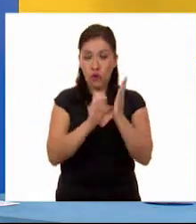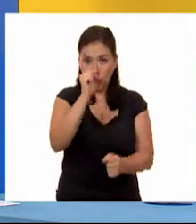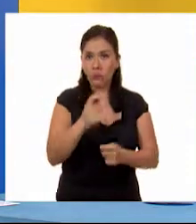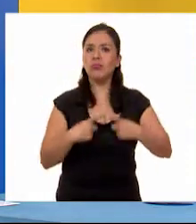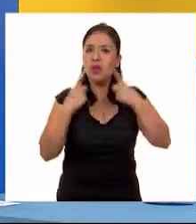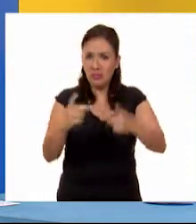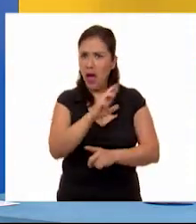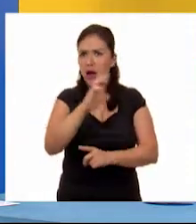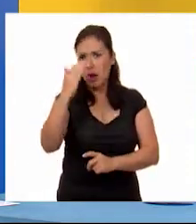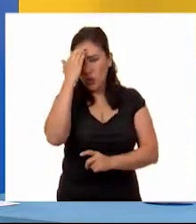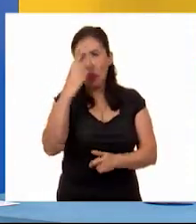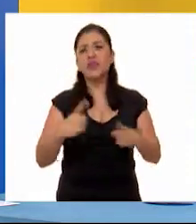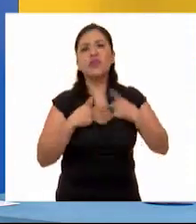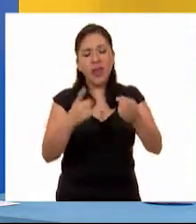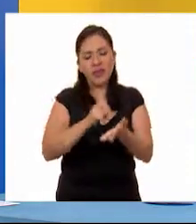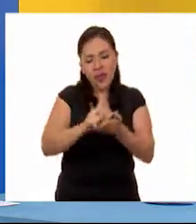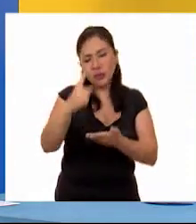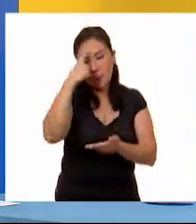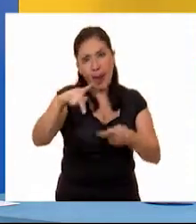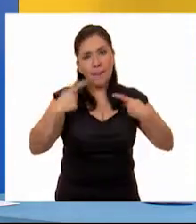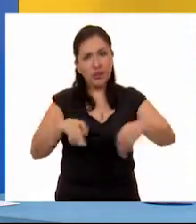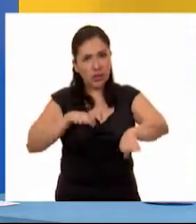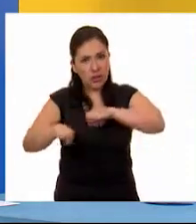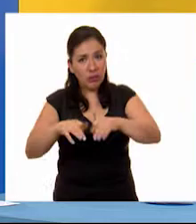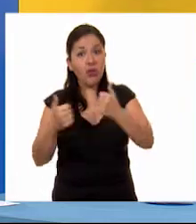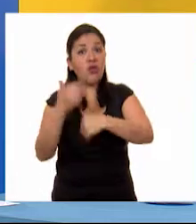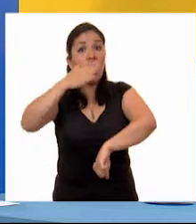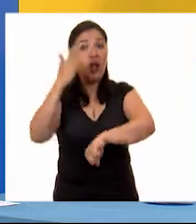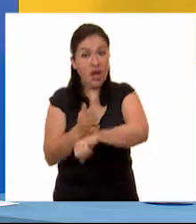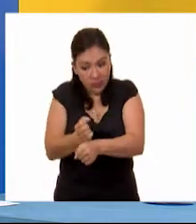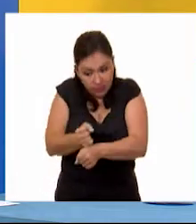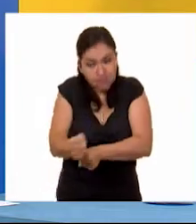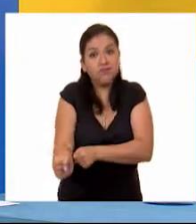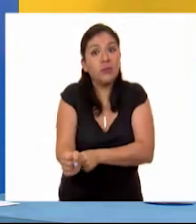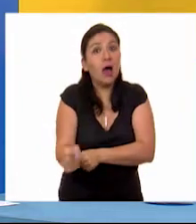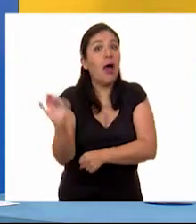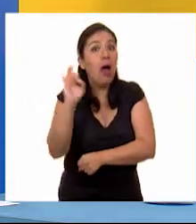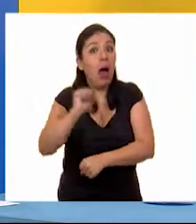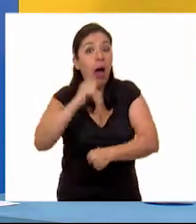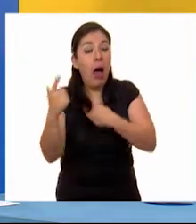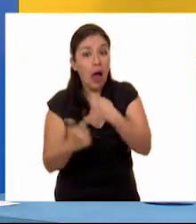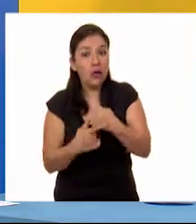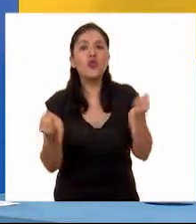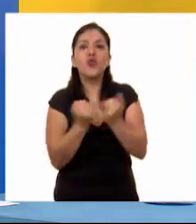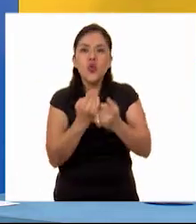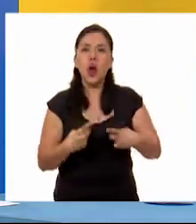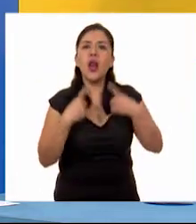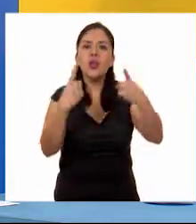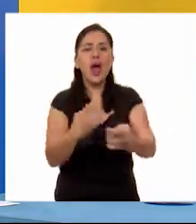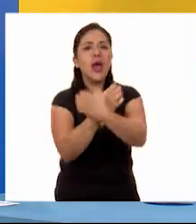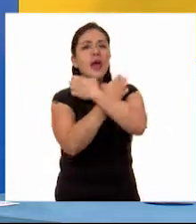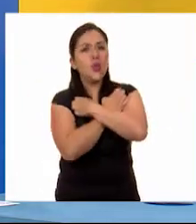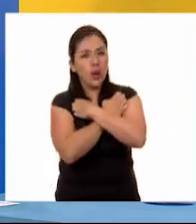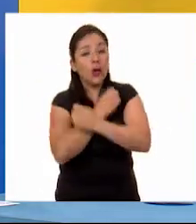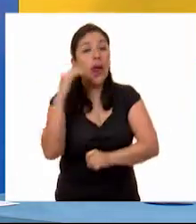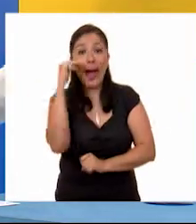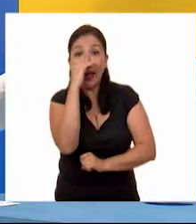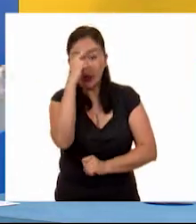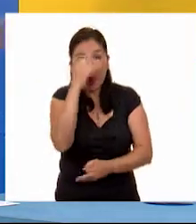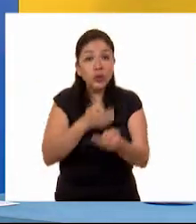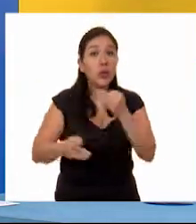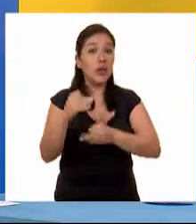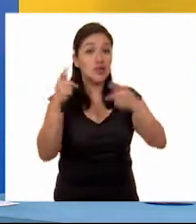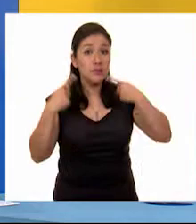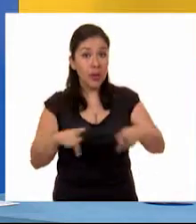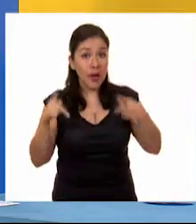reconocía los derechos de los trabajadores y penalizaba el castigo corporal. Además, aseguraba la educación laica y gratuita para